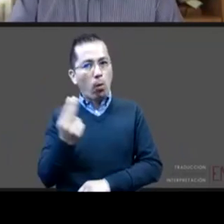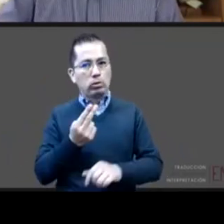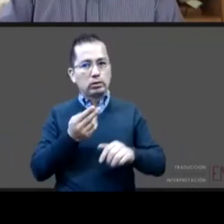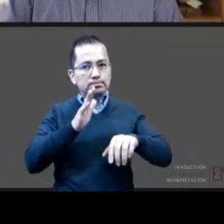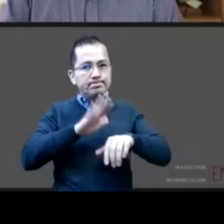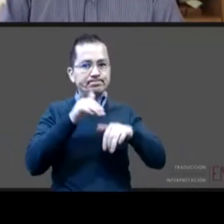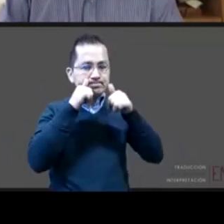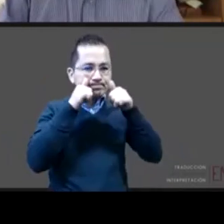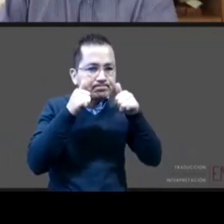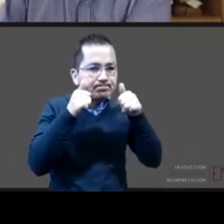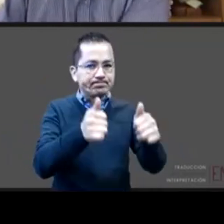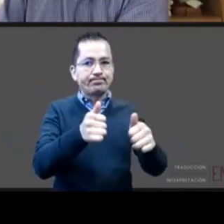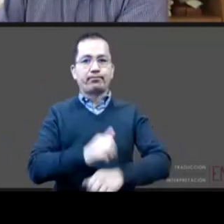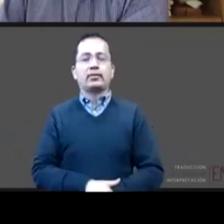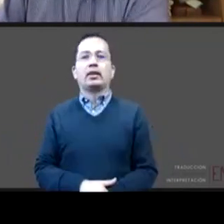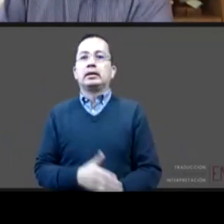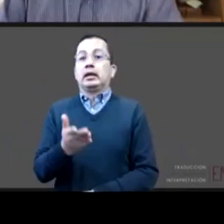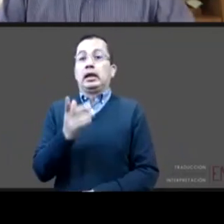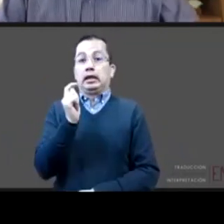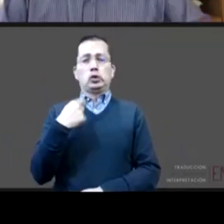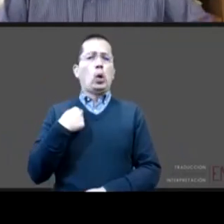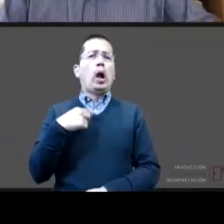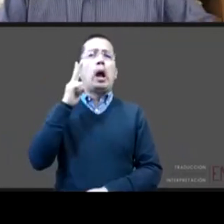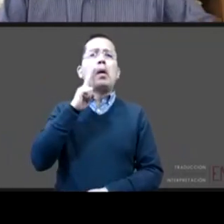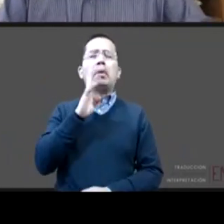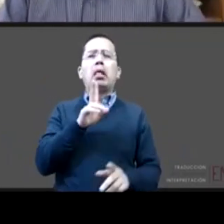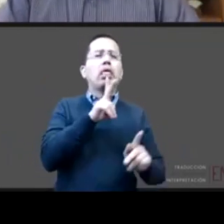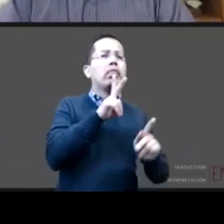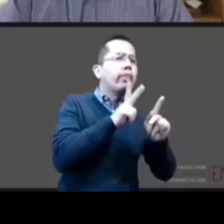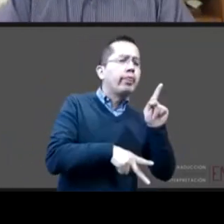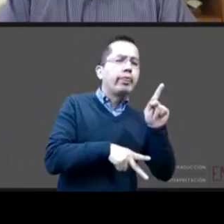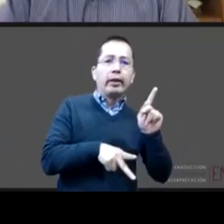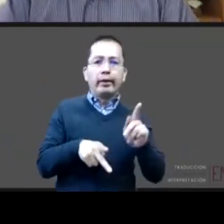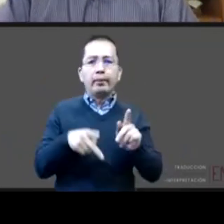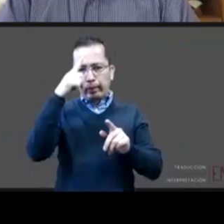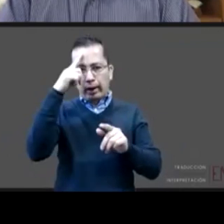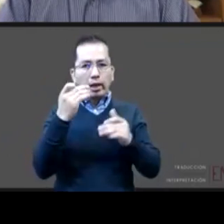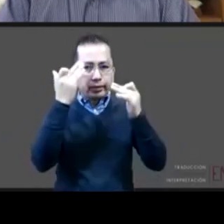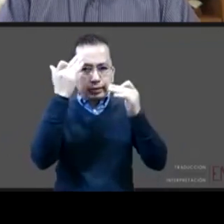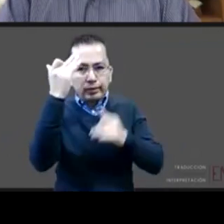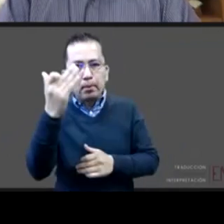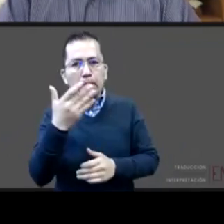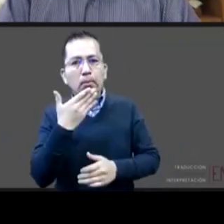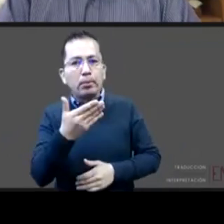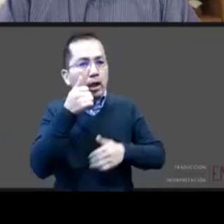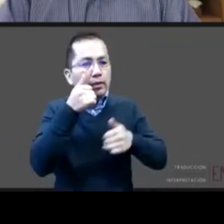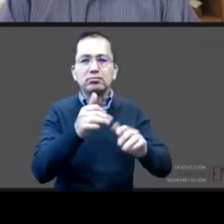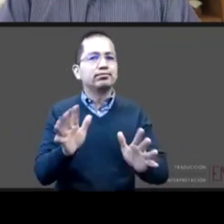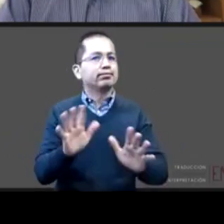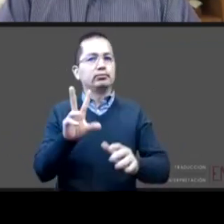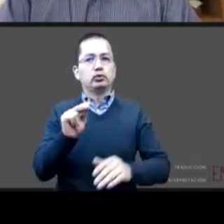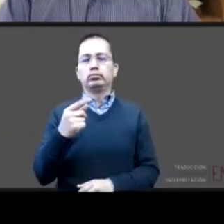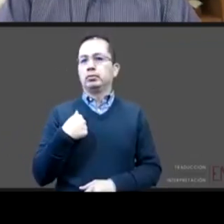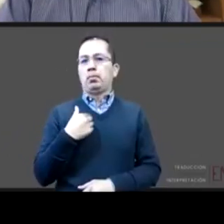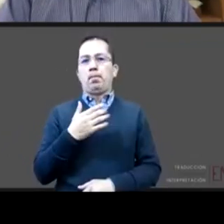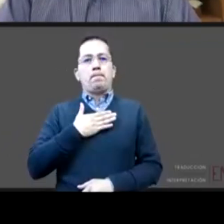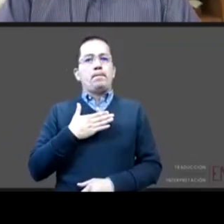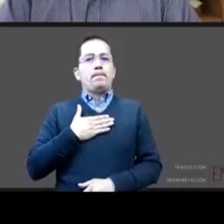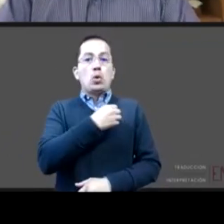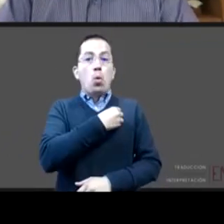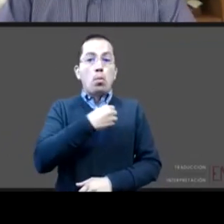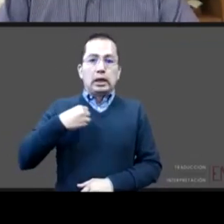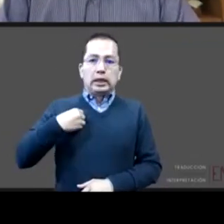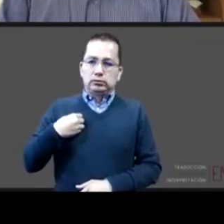es que yo me dé tiempo, es que tengo la obligación de estar en este tipo de conversatorios, que